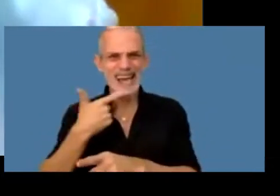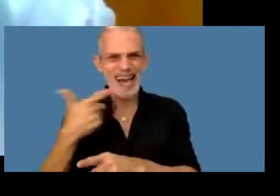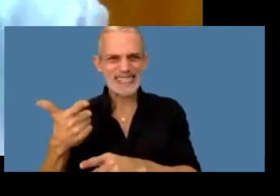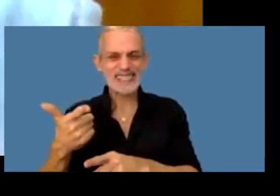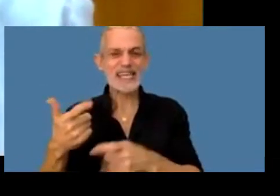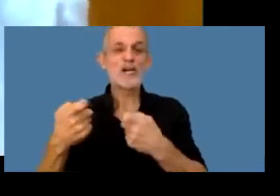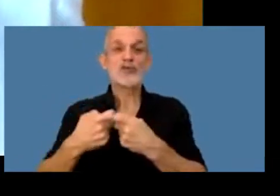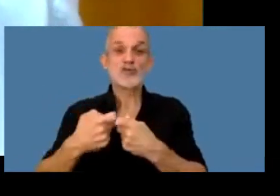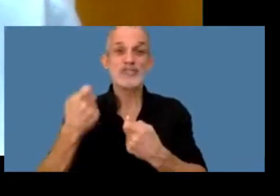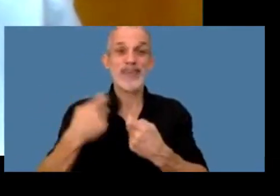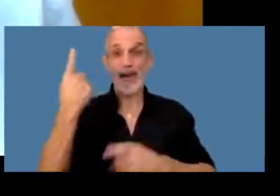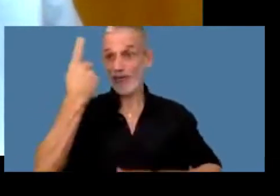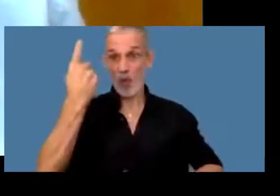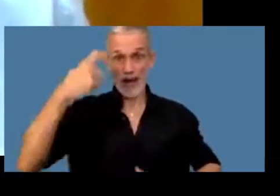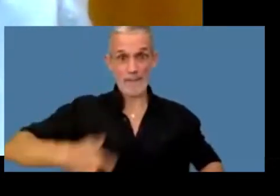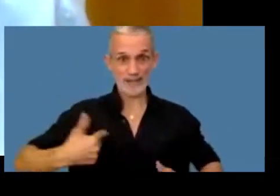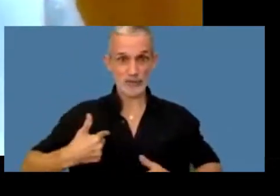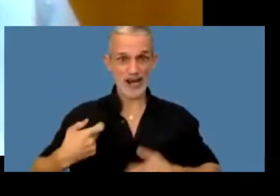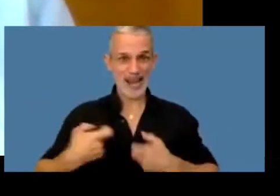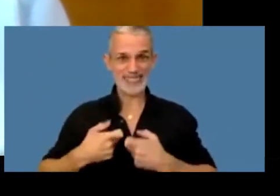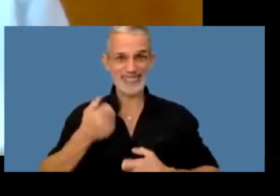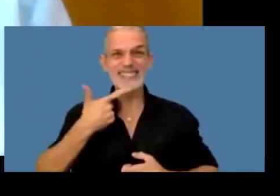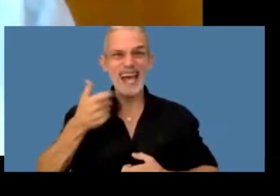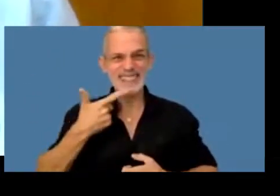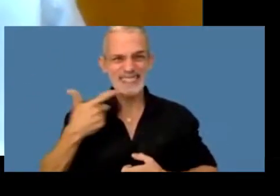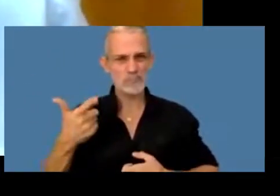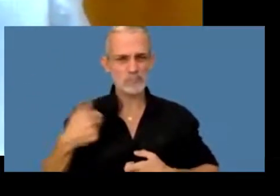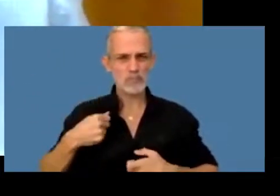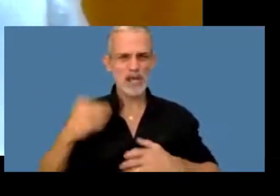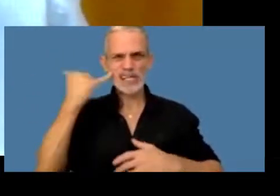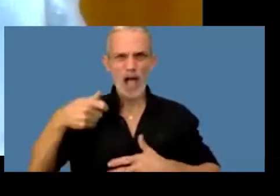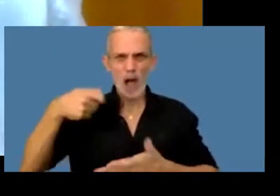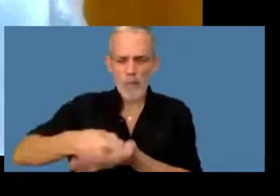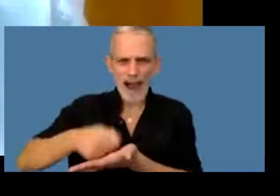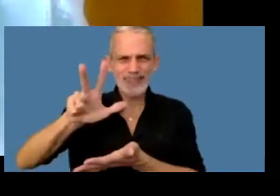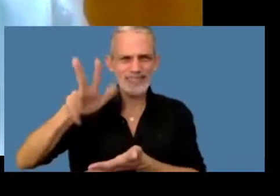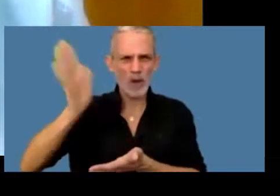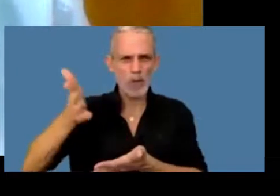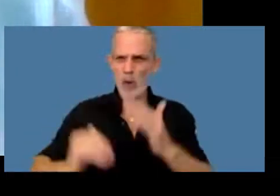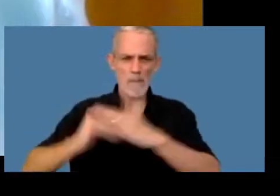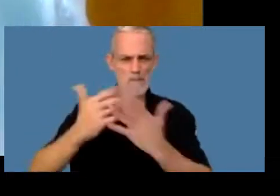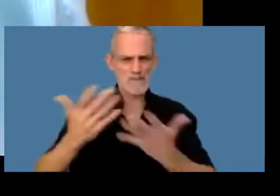unipersonal, digamos, ¿no? Que pague ya de inicio la tasa máxima me pareció una locura, digamos. Entonces creo que ahí,